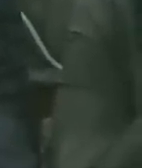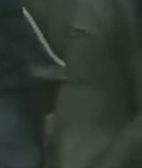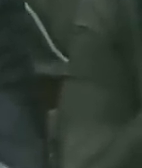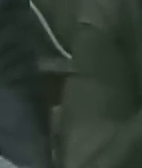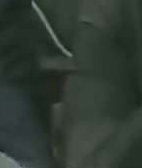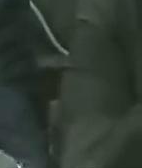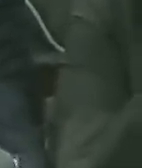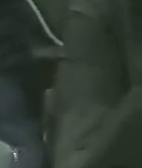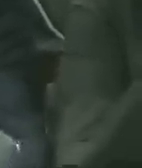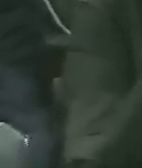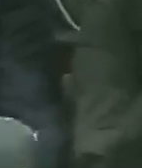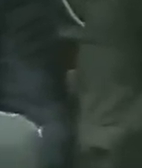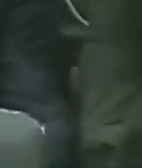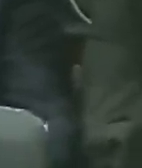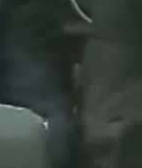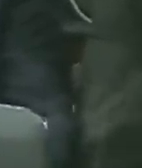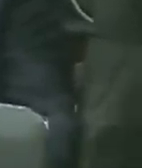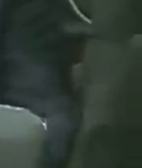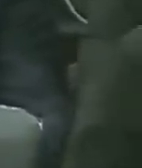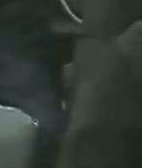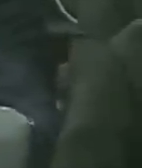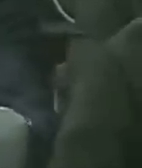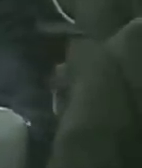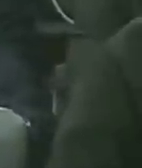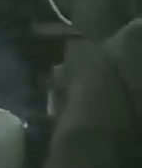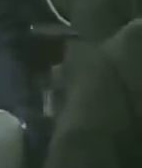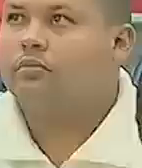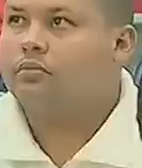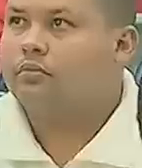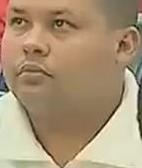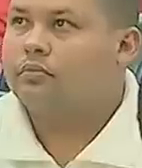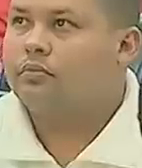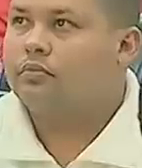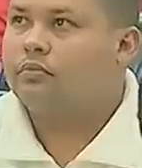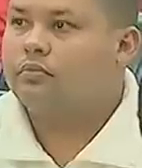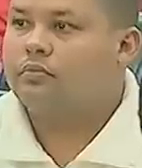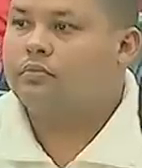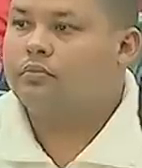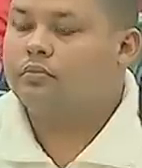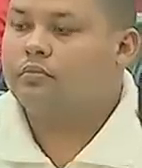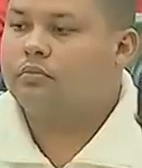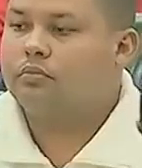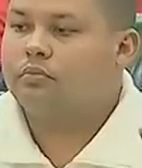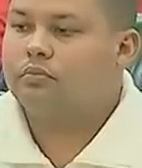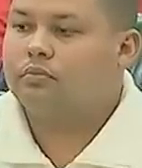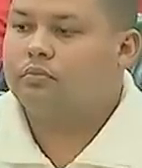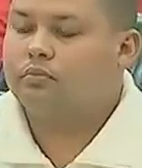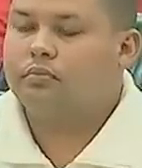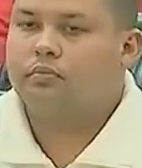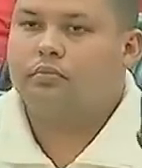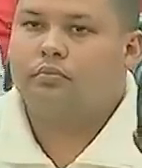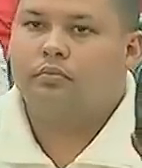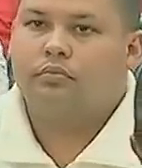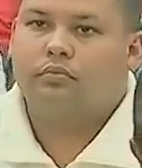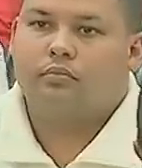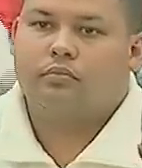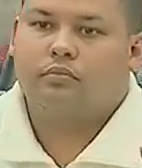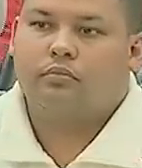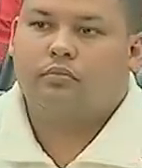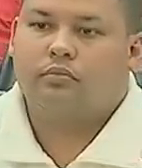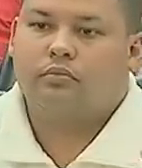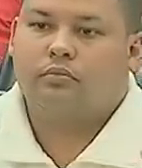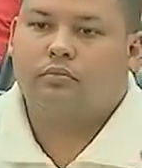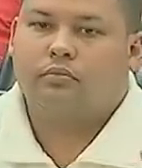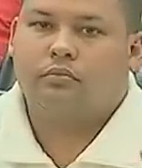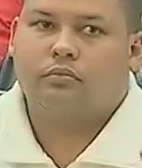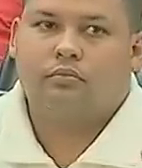fue en 1810, comenzó a funcionar en las diferentes etapas de nuestro país, de nuestra patria, pero